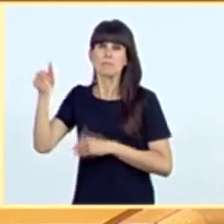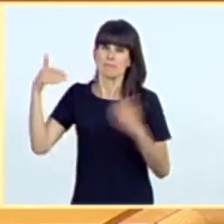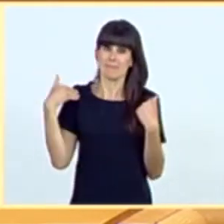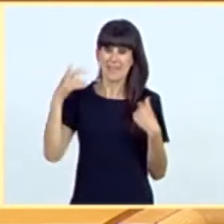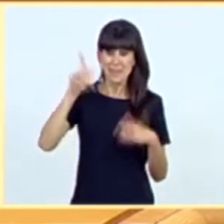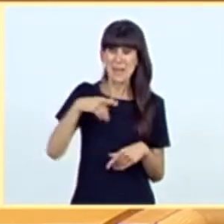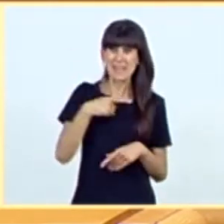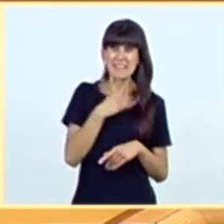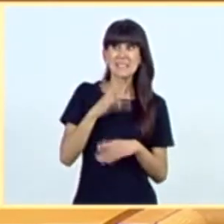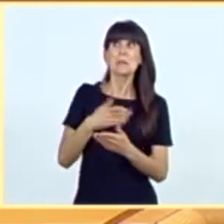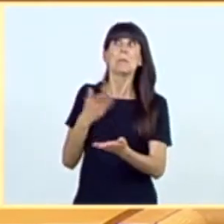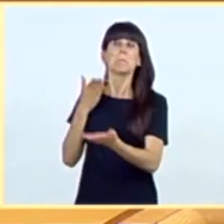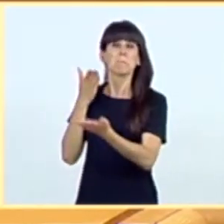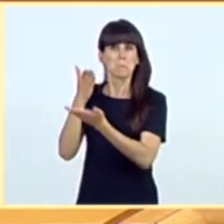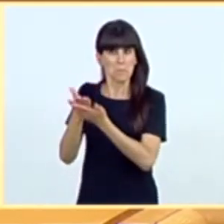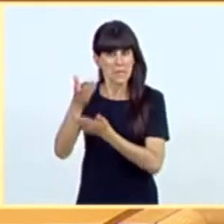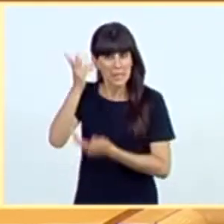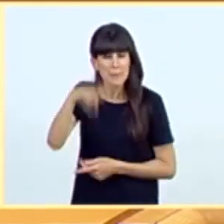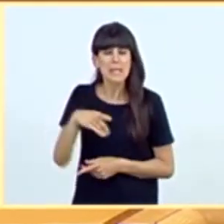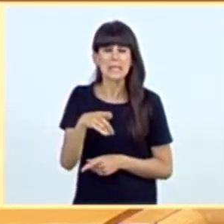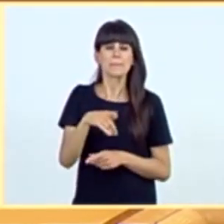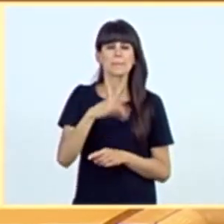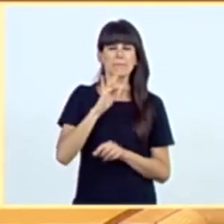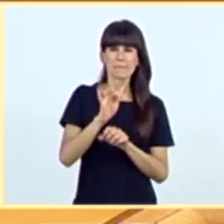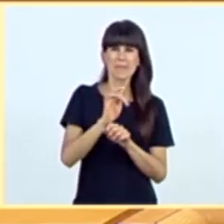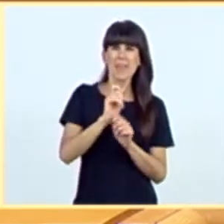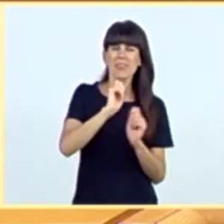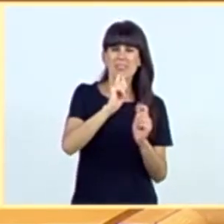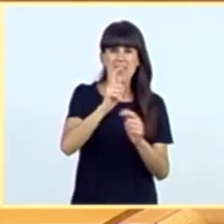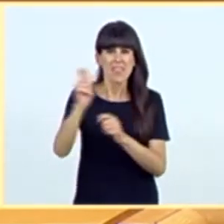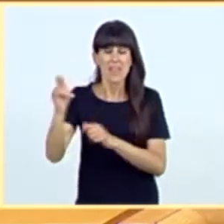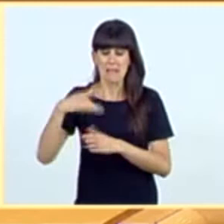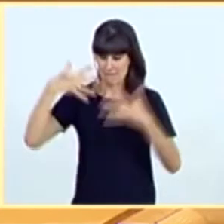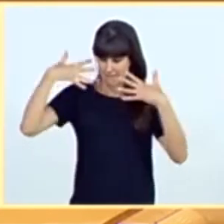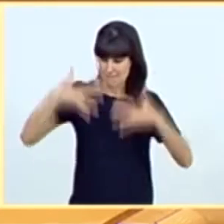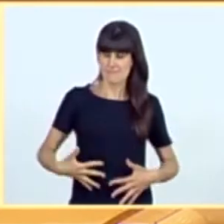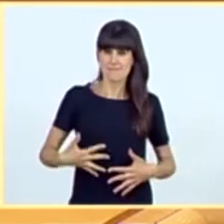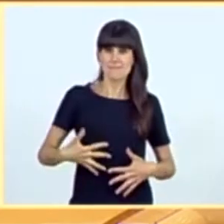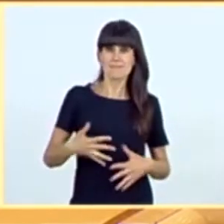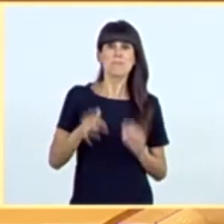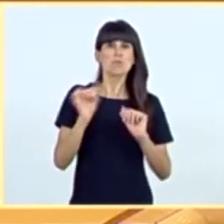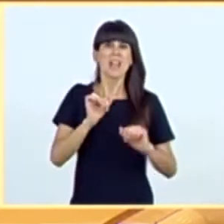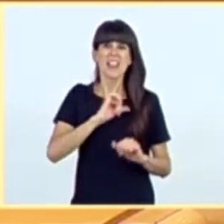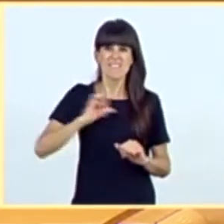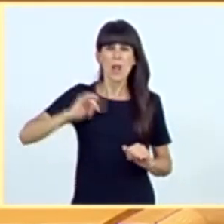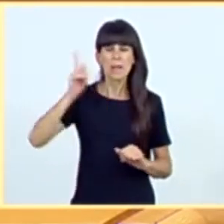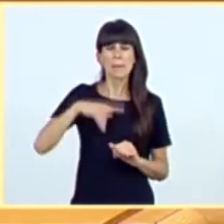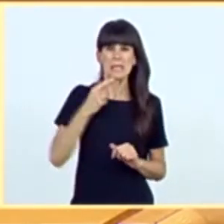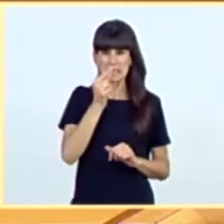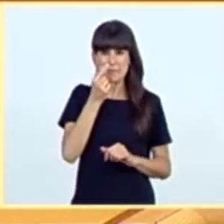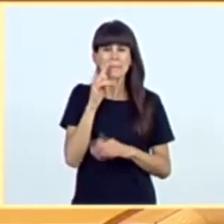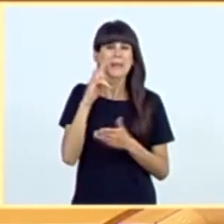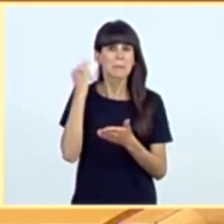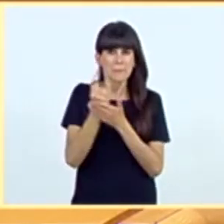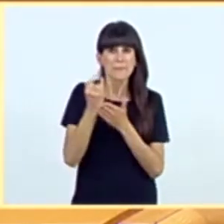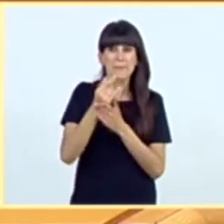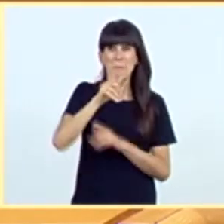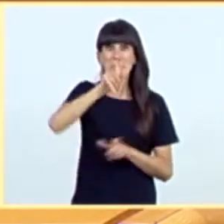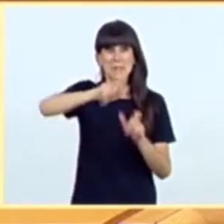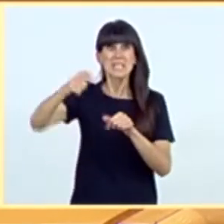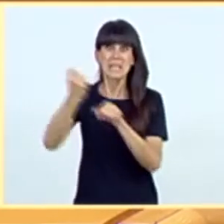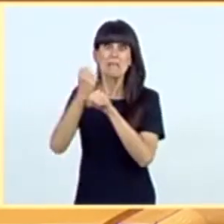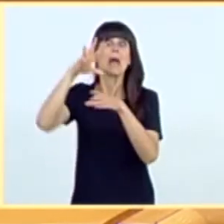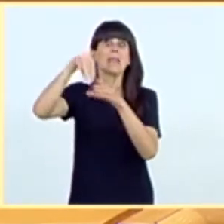nuestra, como prioritaria la distribución de equipos de protección individual y test de diagnóstico entre residentes y personal de las residencias, y